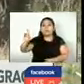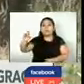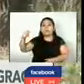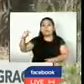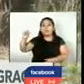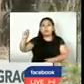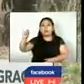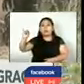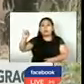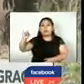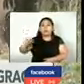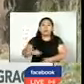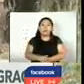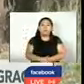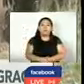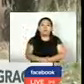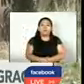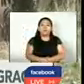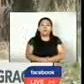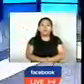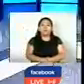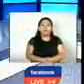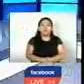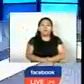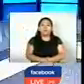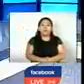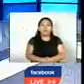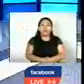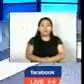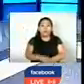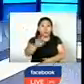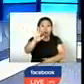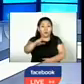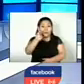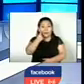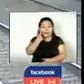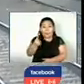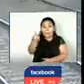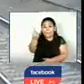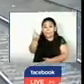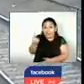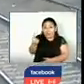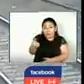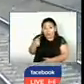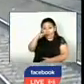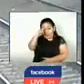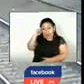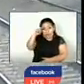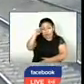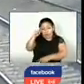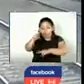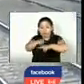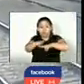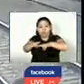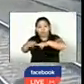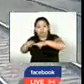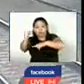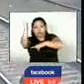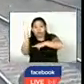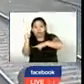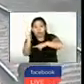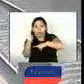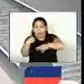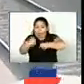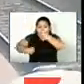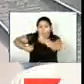Voz de América Guatemala y observe usted un trabajador ferroviario se ha convertido en héroe luego de salvar a un